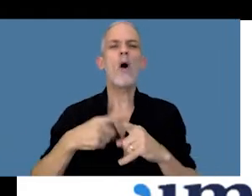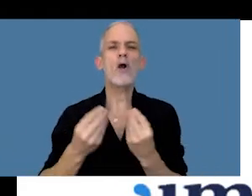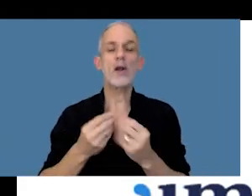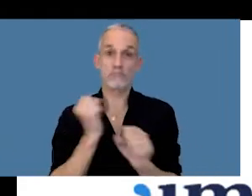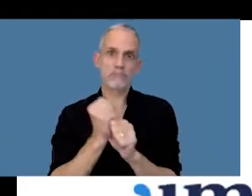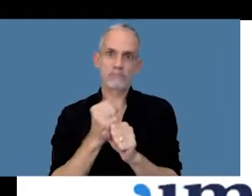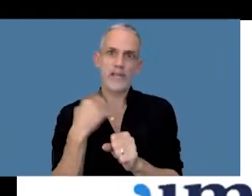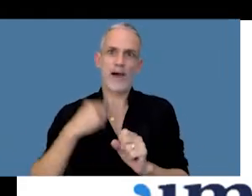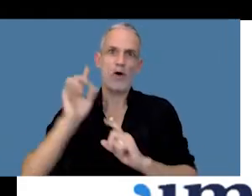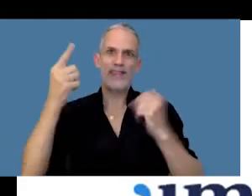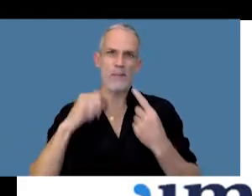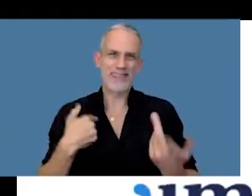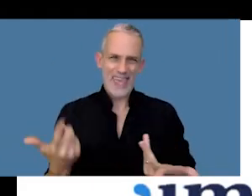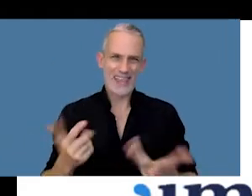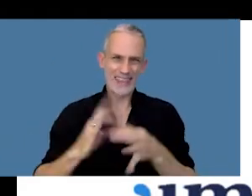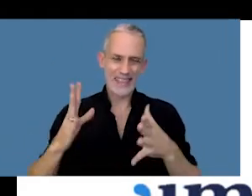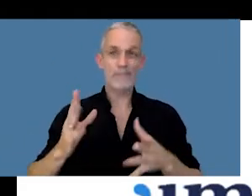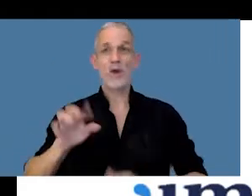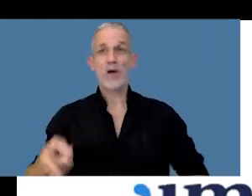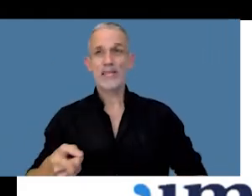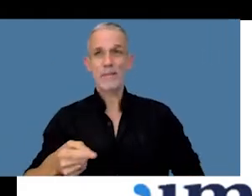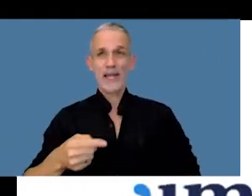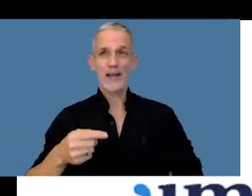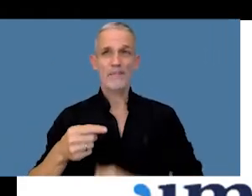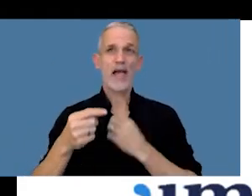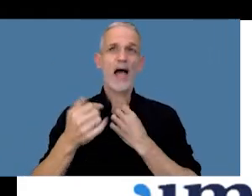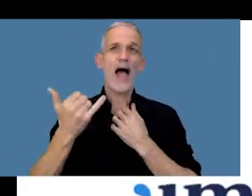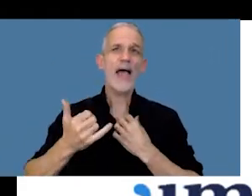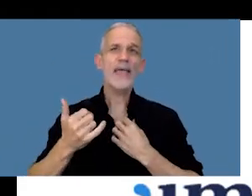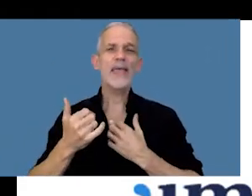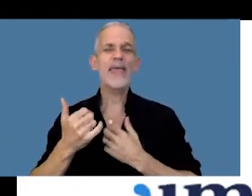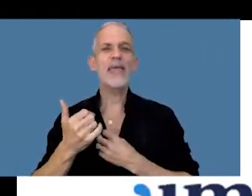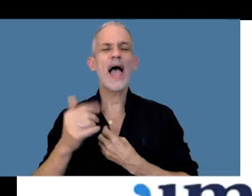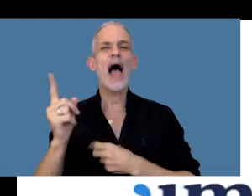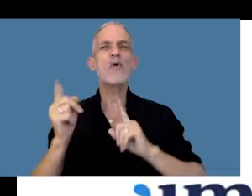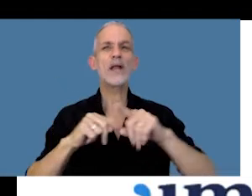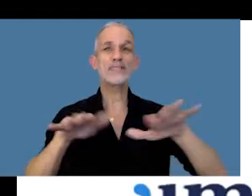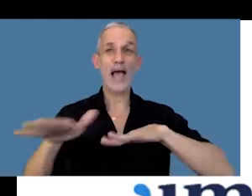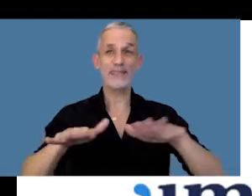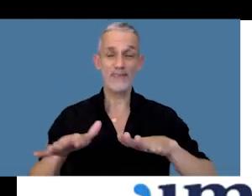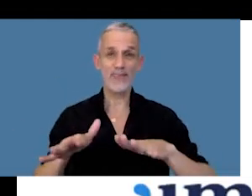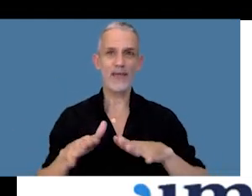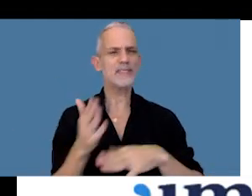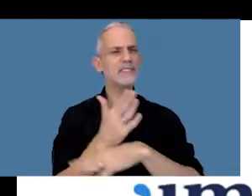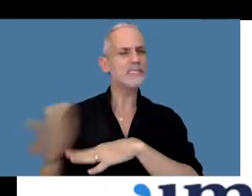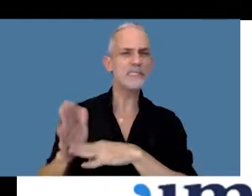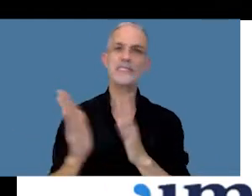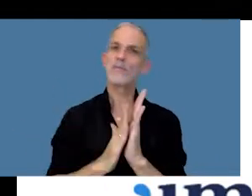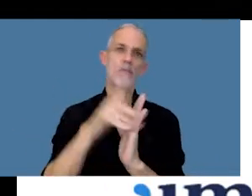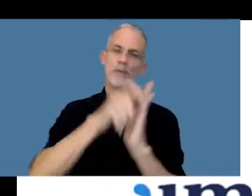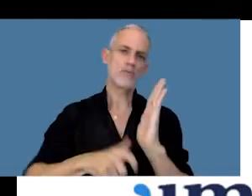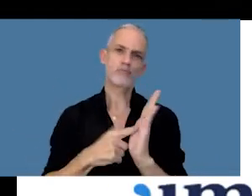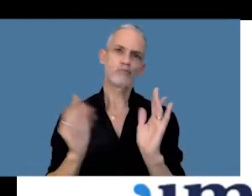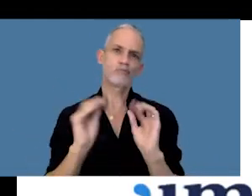actividad independiente, pero a la vez también hay ciertas actividades que quedan al margen de monotributo, que